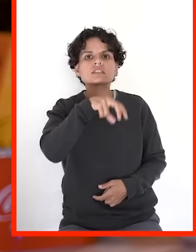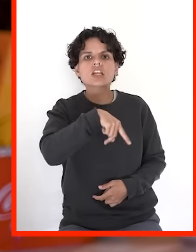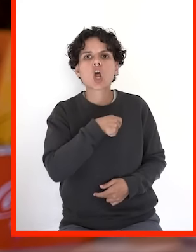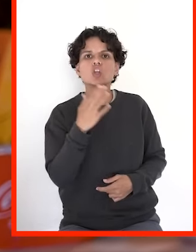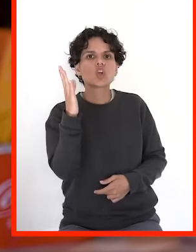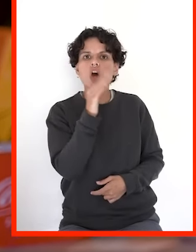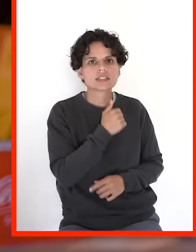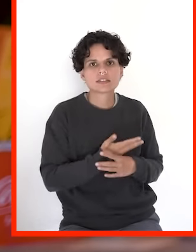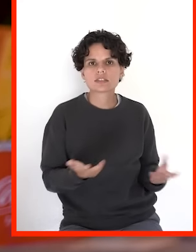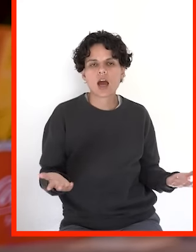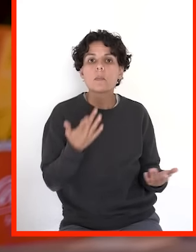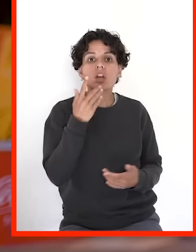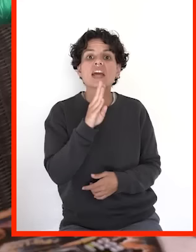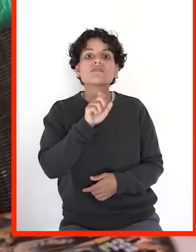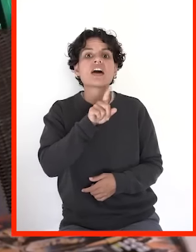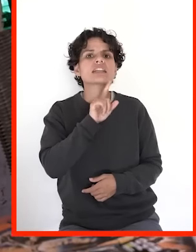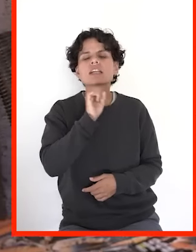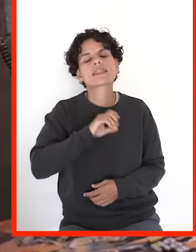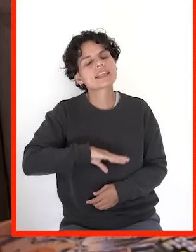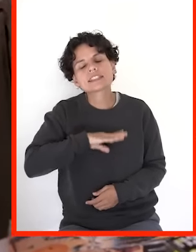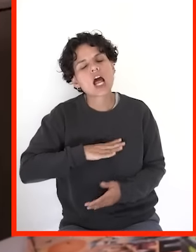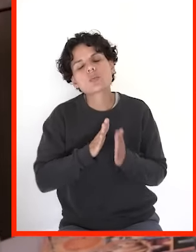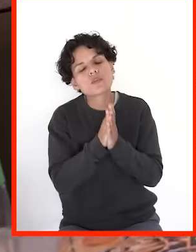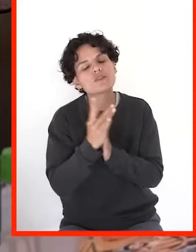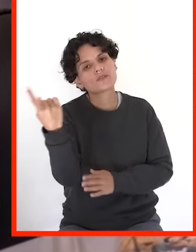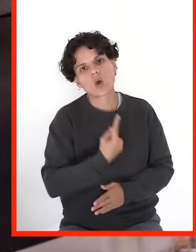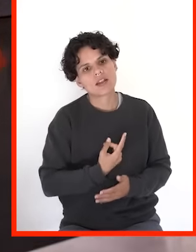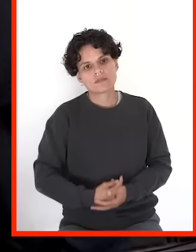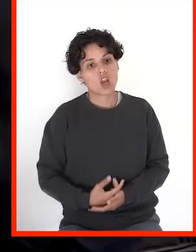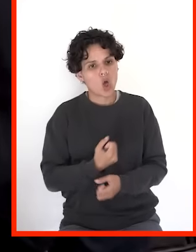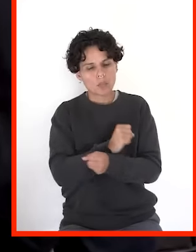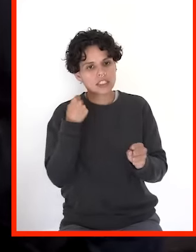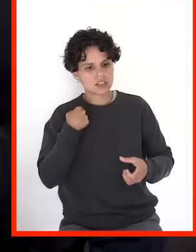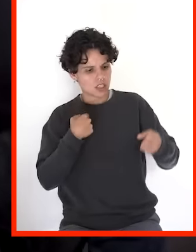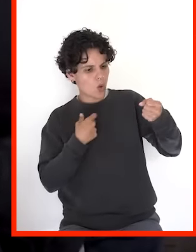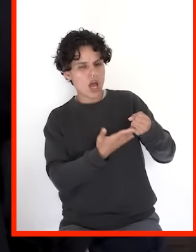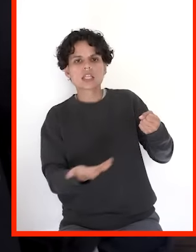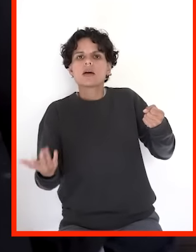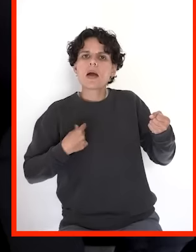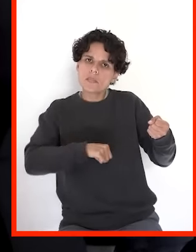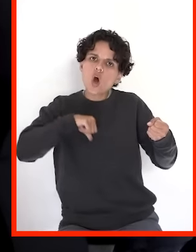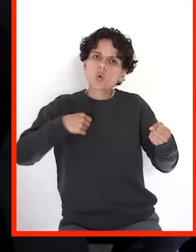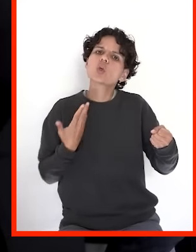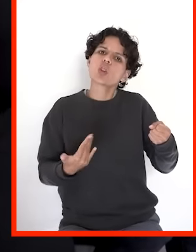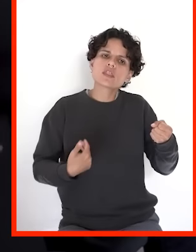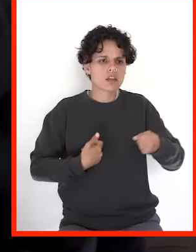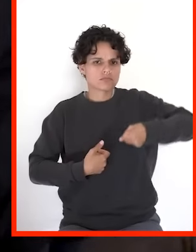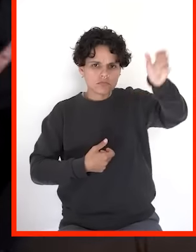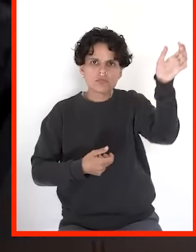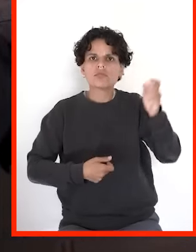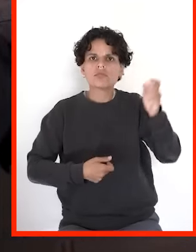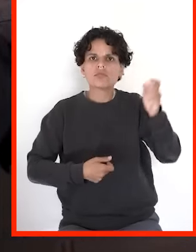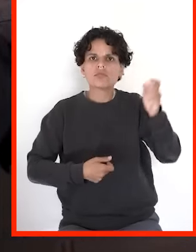no la permitiría. Bastián, te echo de menos. No, llévate esta hueá. Tengo mi orgullo, tengo mi orgullo. Ya, gracias a Dios.